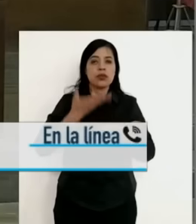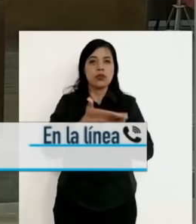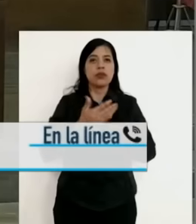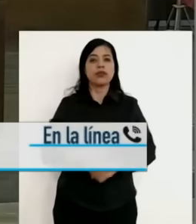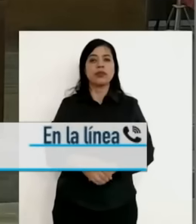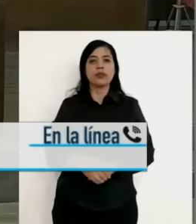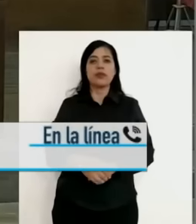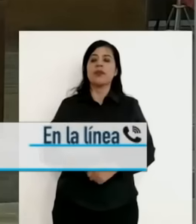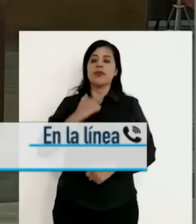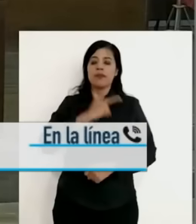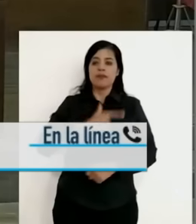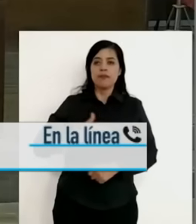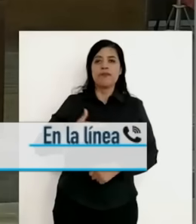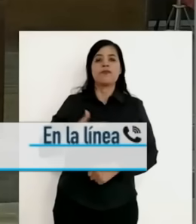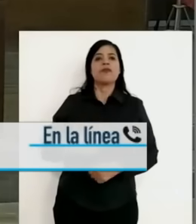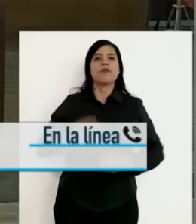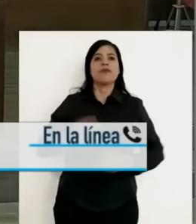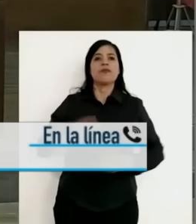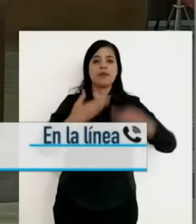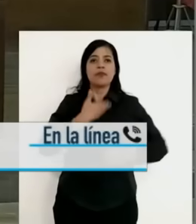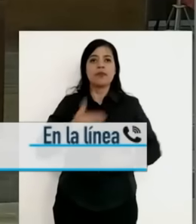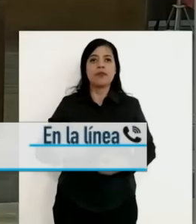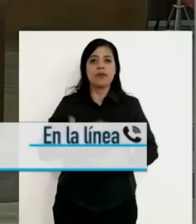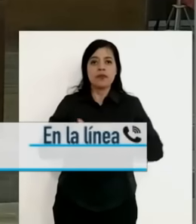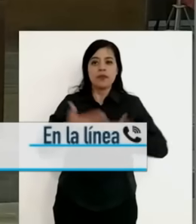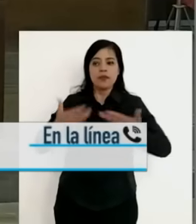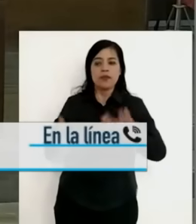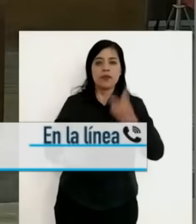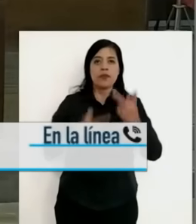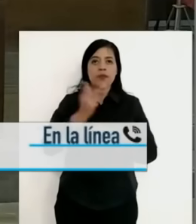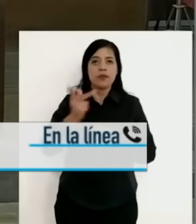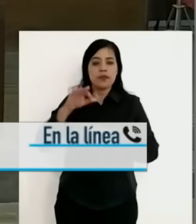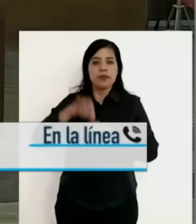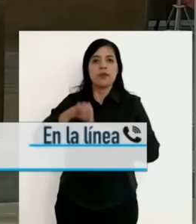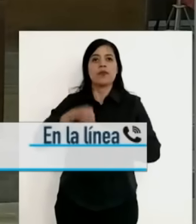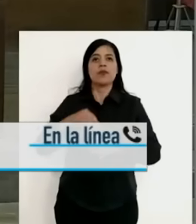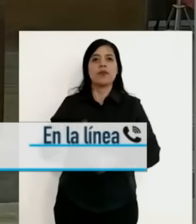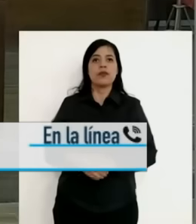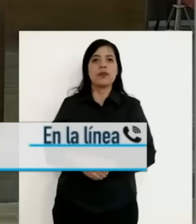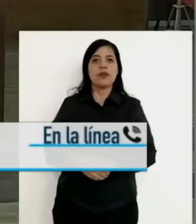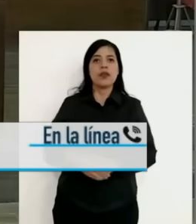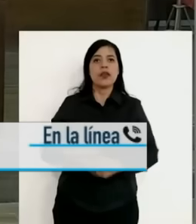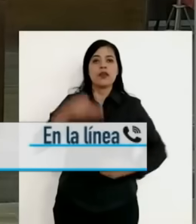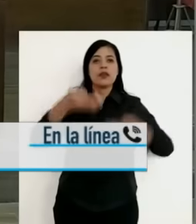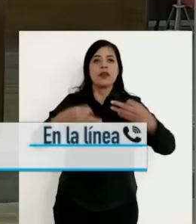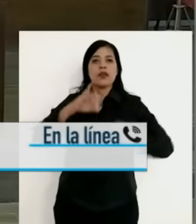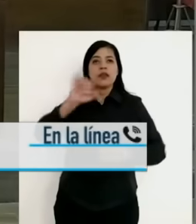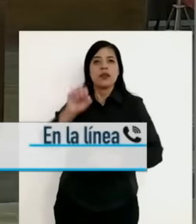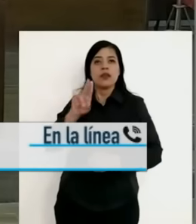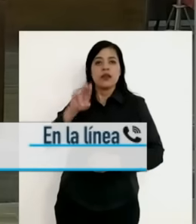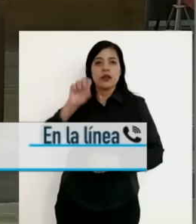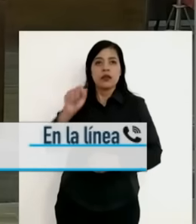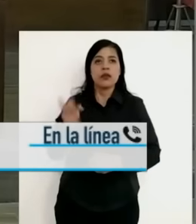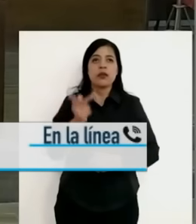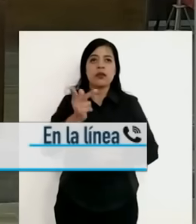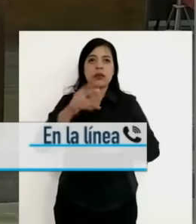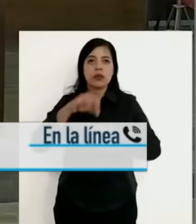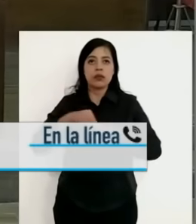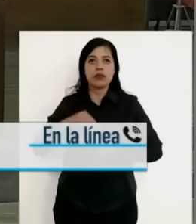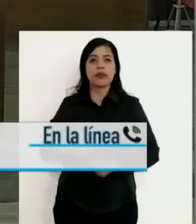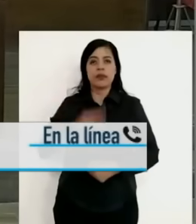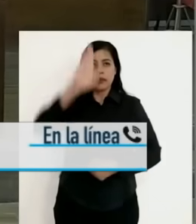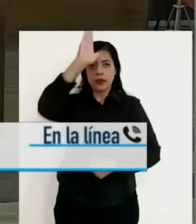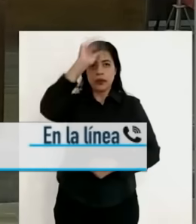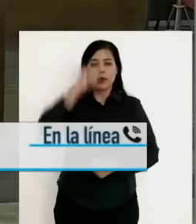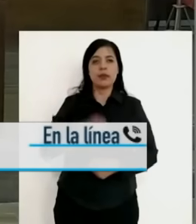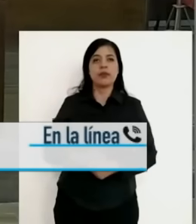son cuestiones de mera formalidad que no tienen nada que ver con el cumplimiento a los estatutos,